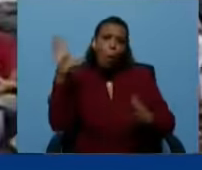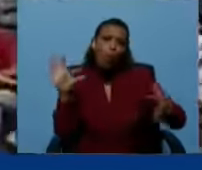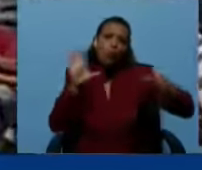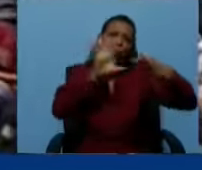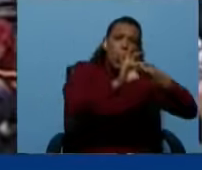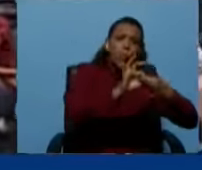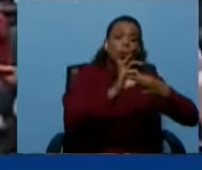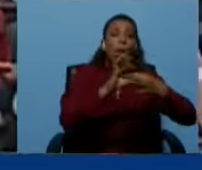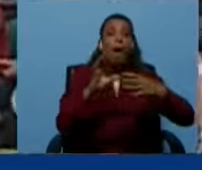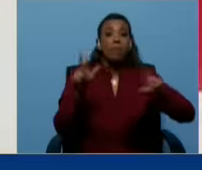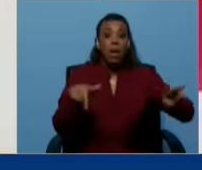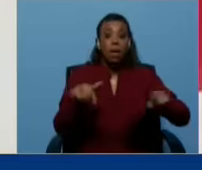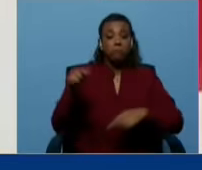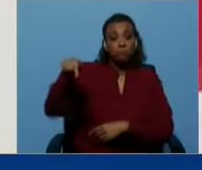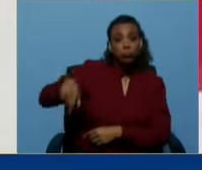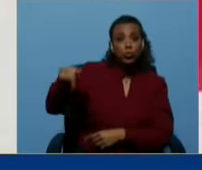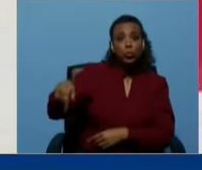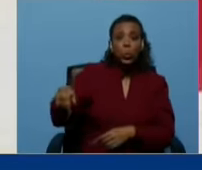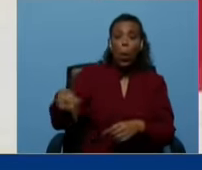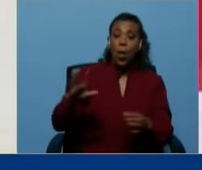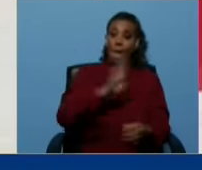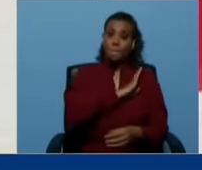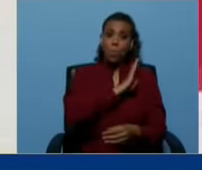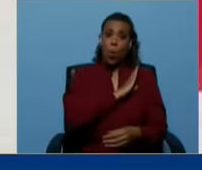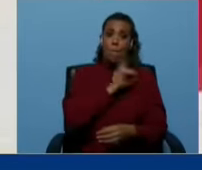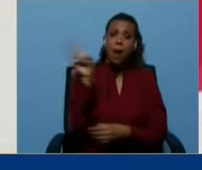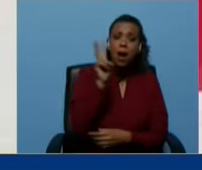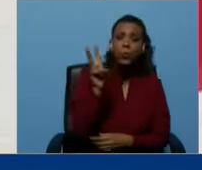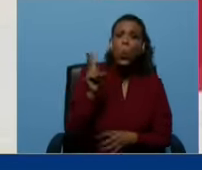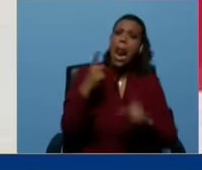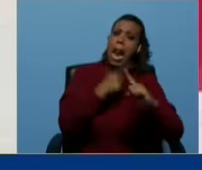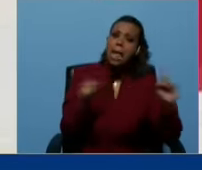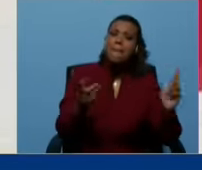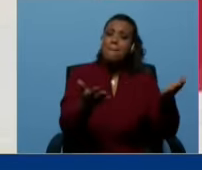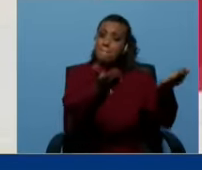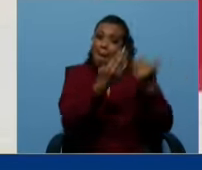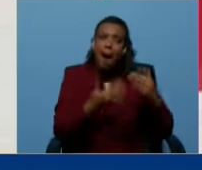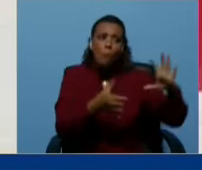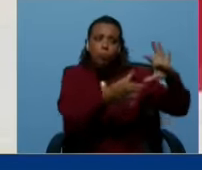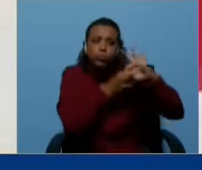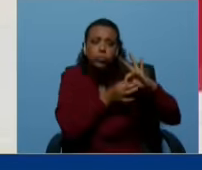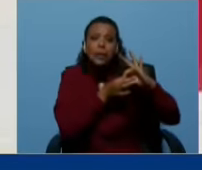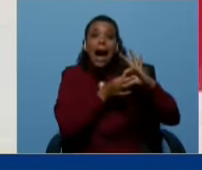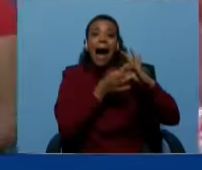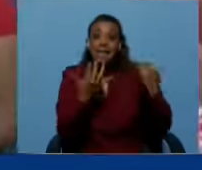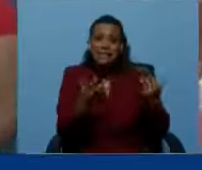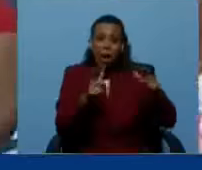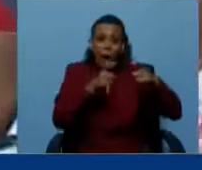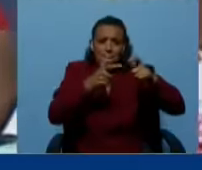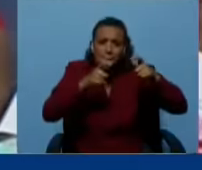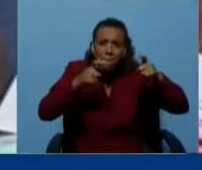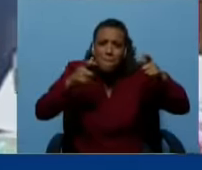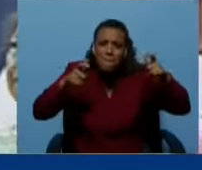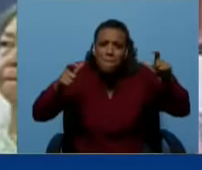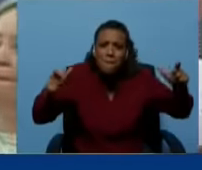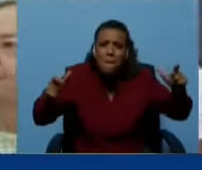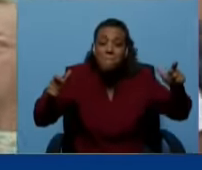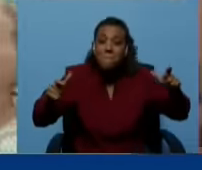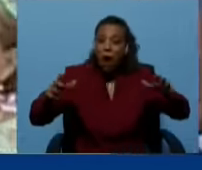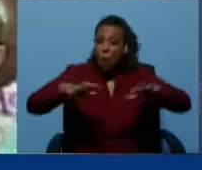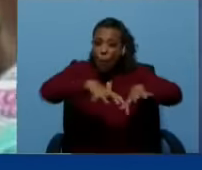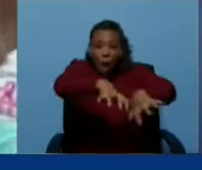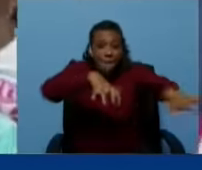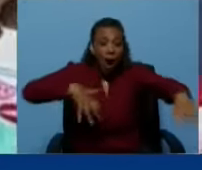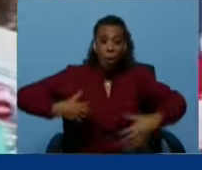los soldados de nuestra patria ya liberada. Y así constituyeron un